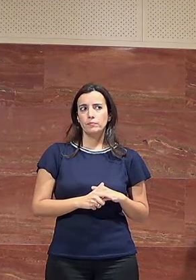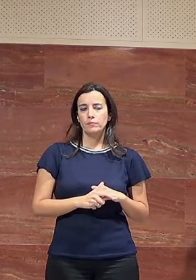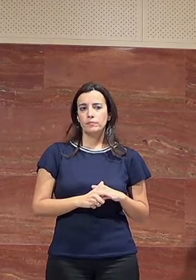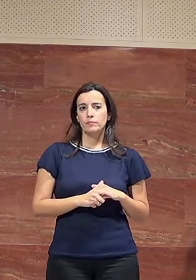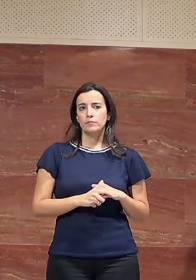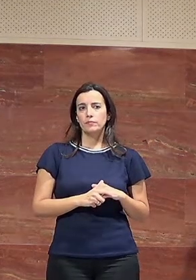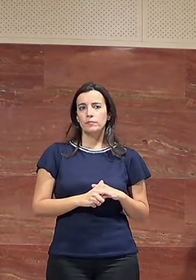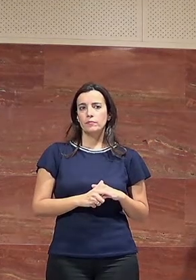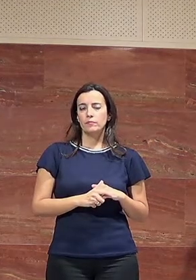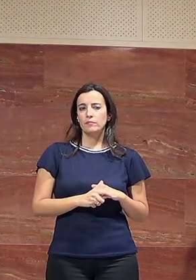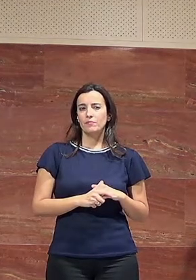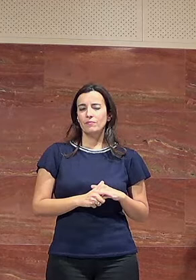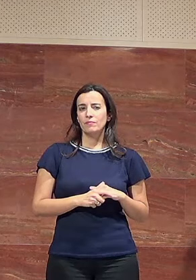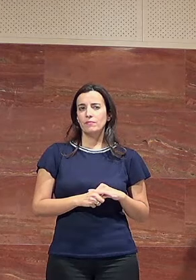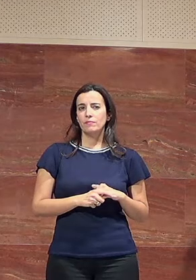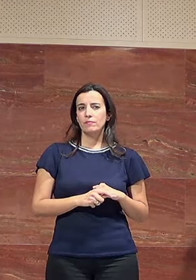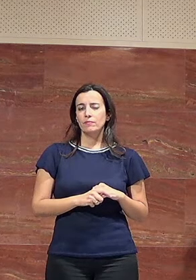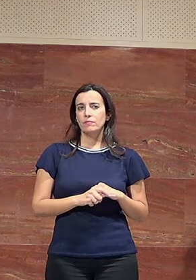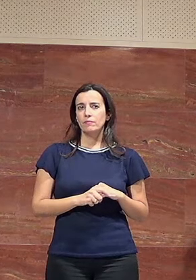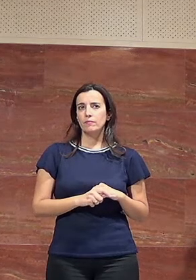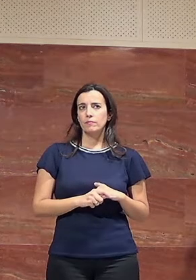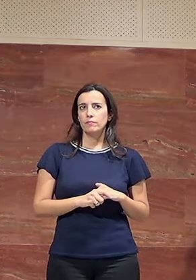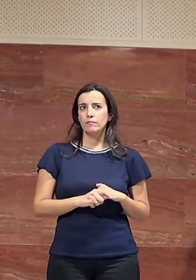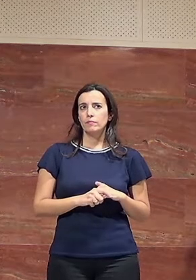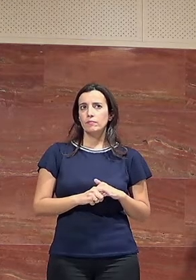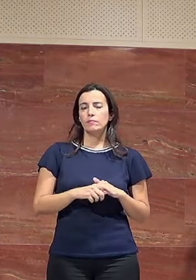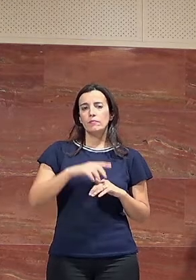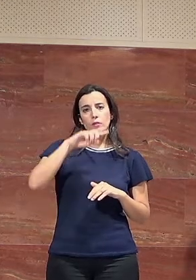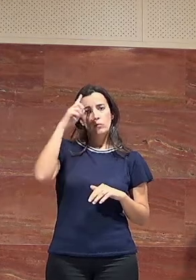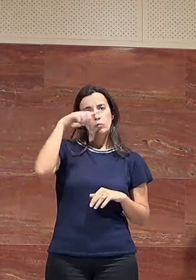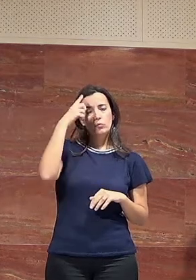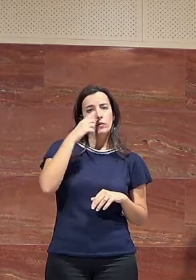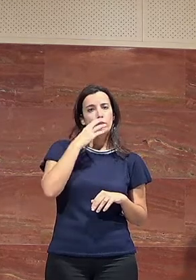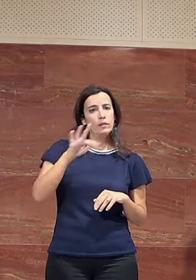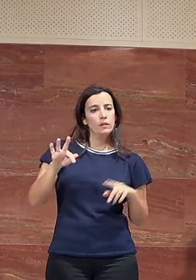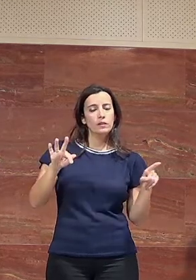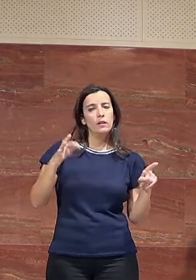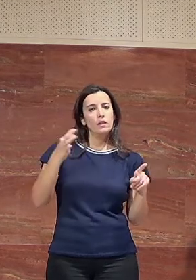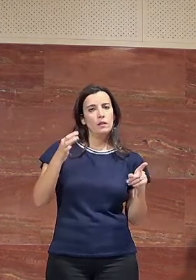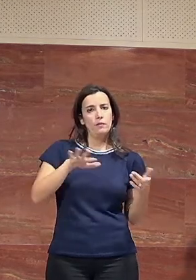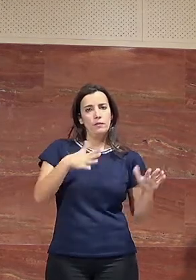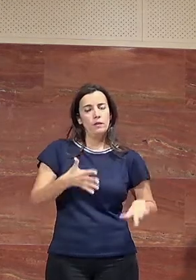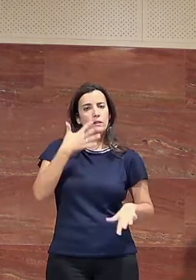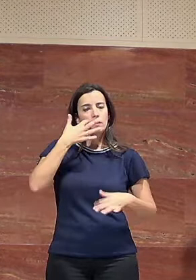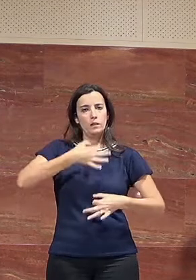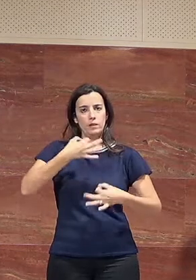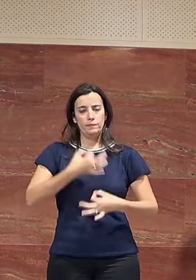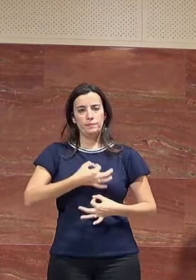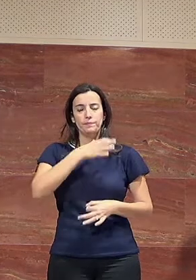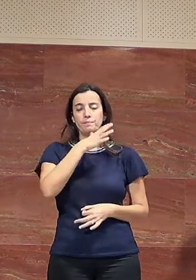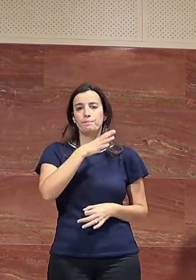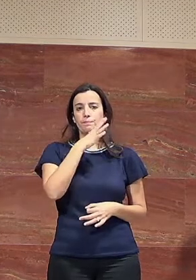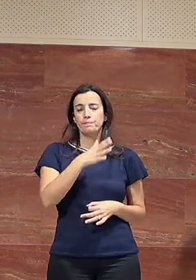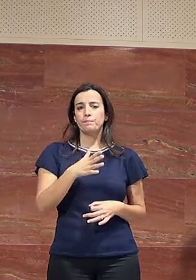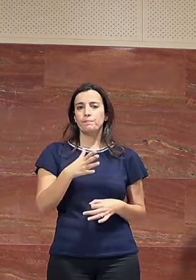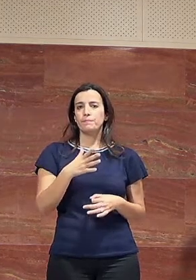esta idea debe ser en la cultura antes de ser una realidad, Ujú. porque se